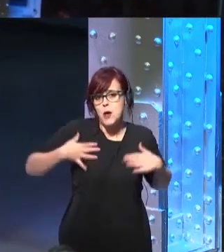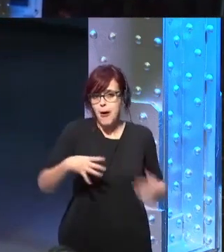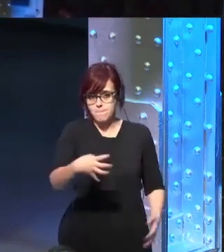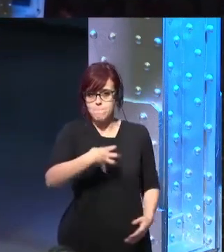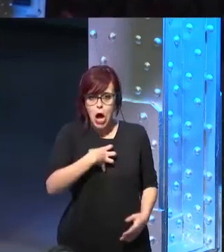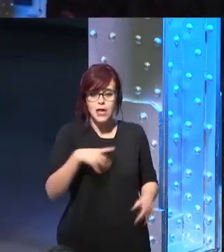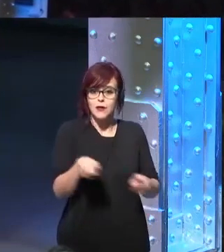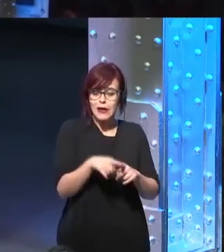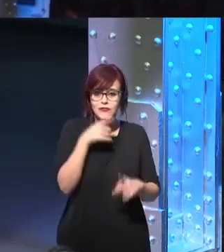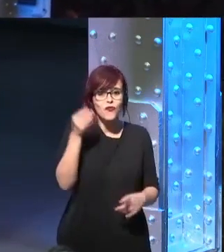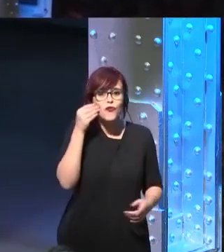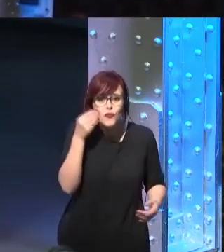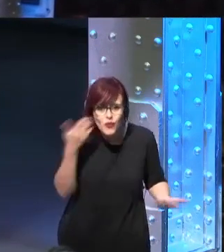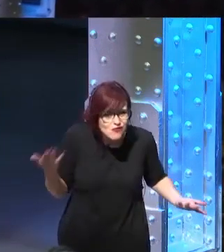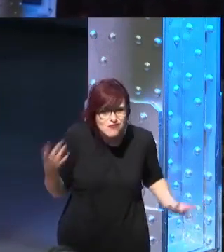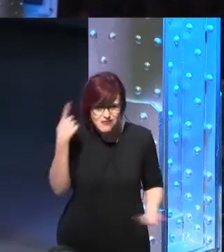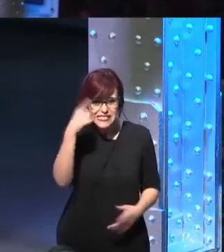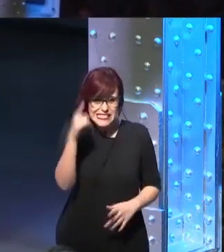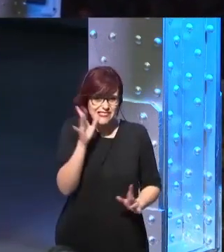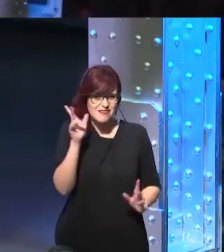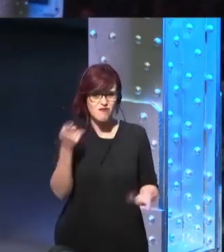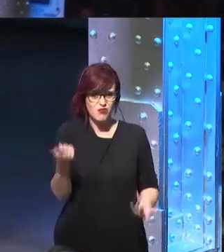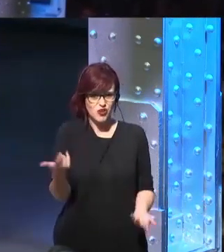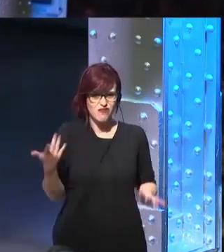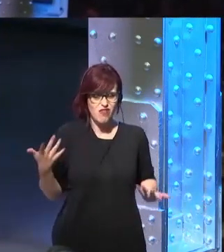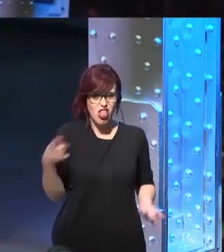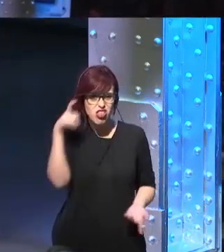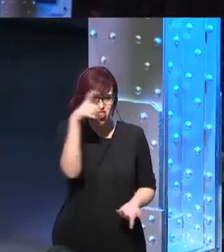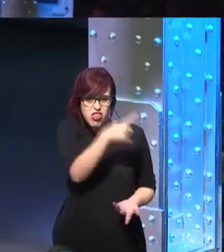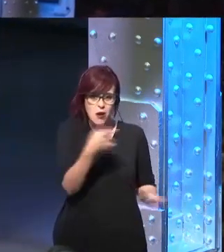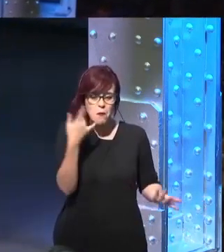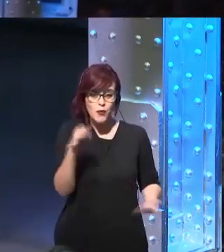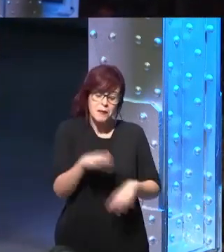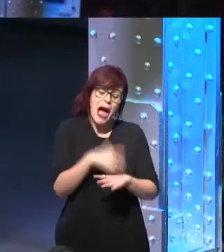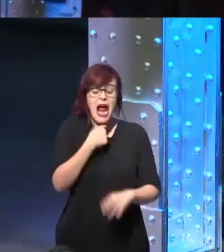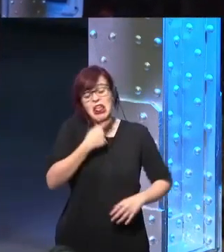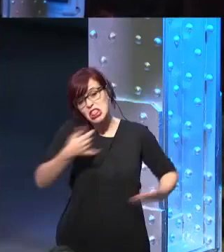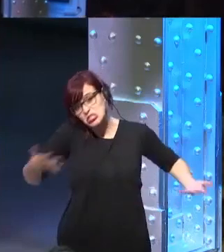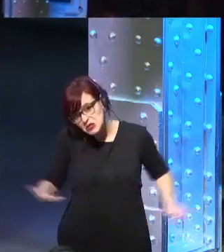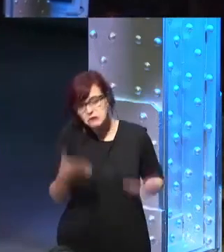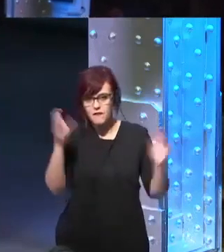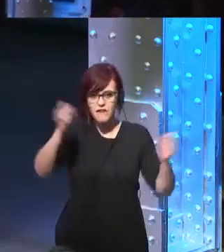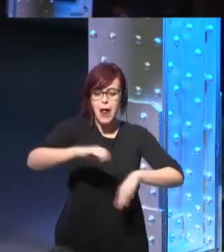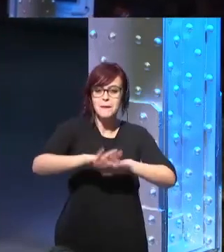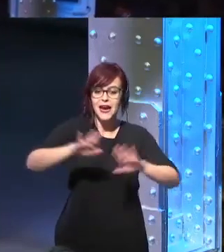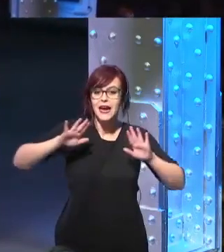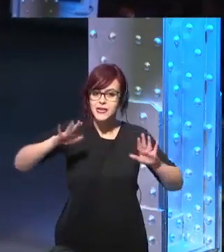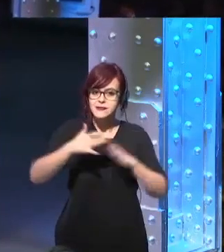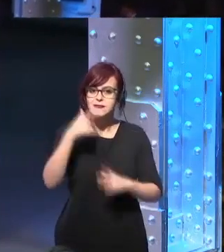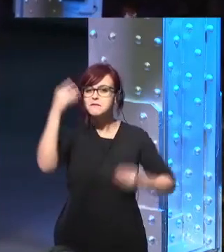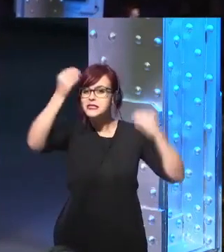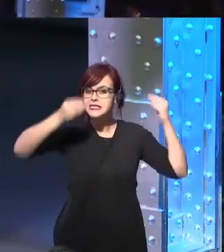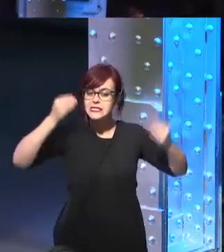ropa, etcétera, etcétera. Es tonto, yo sé que es tonto y es un poco ridículo todo esto, a la vez puede ser un poco gracioso, pero yo creo